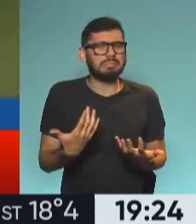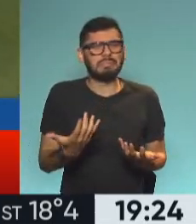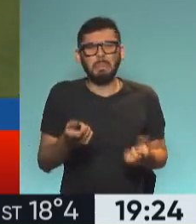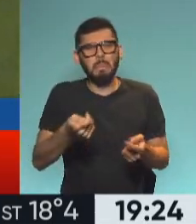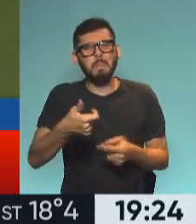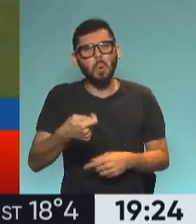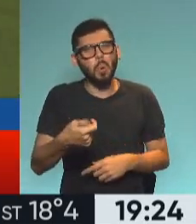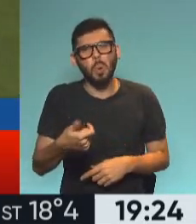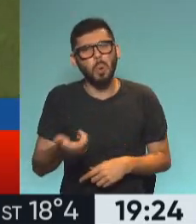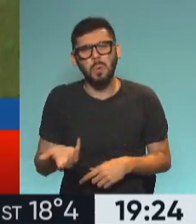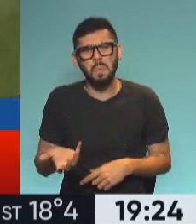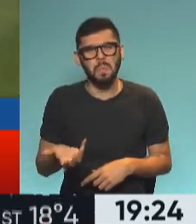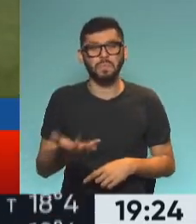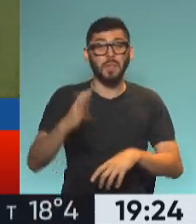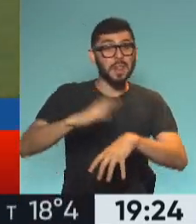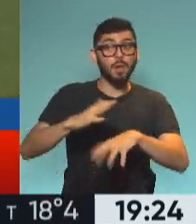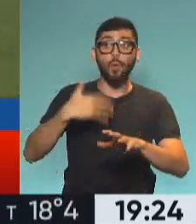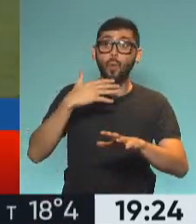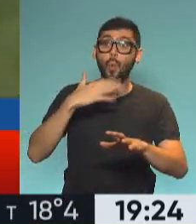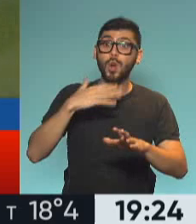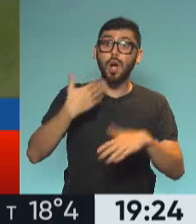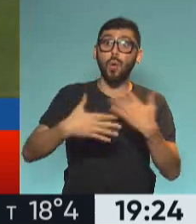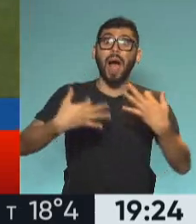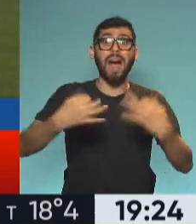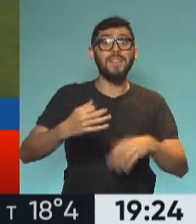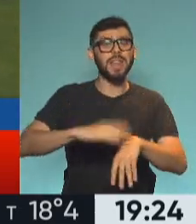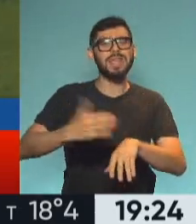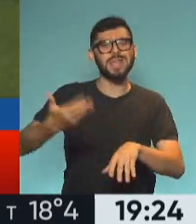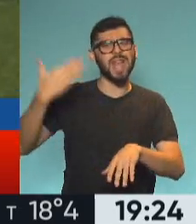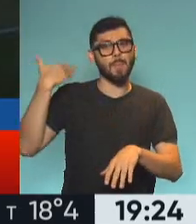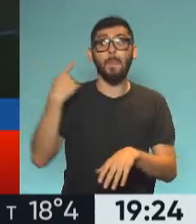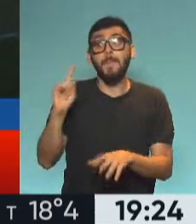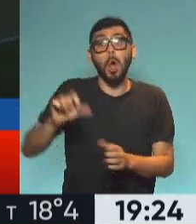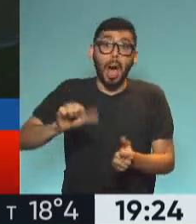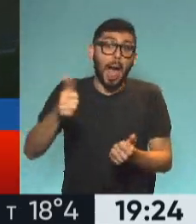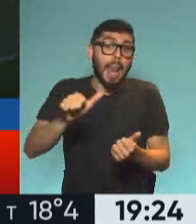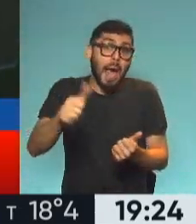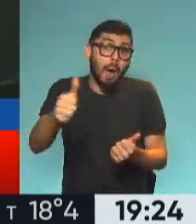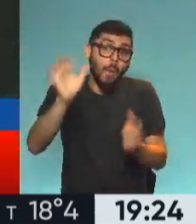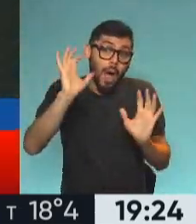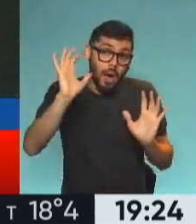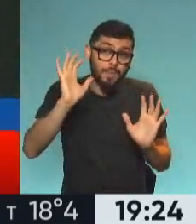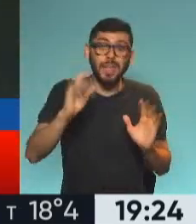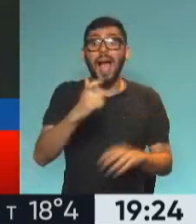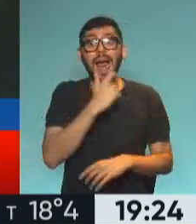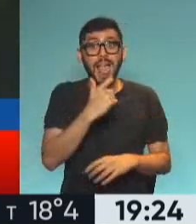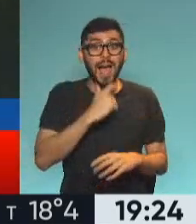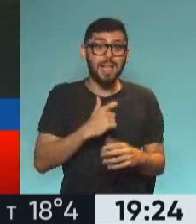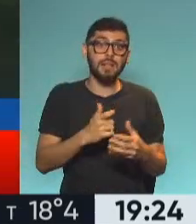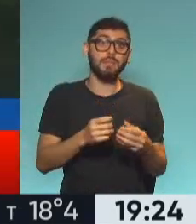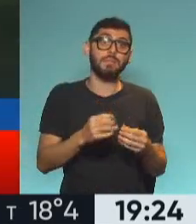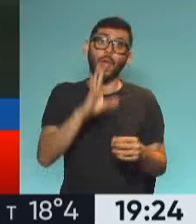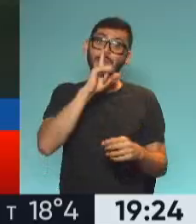desde hace mucho tiempo que Boca no juega bien, pero ganaba. Y Racing, que empezó de menor a mayor con un cuestionado